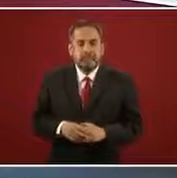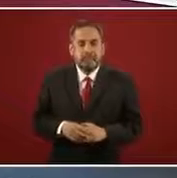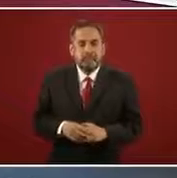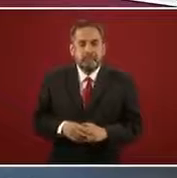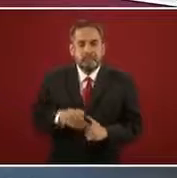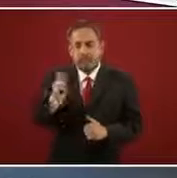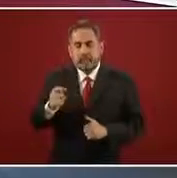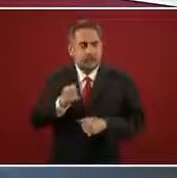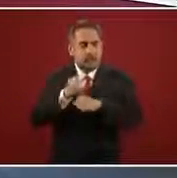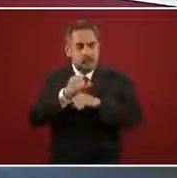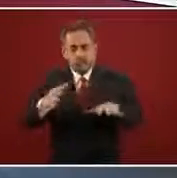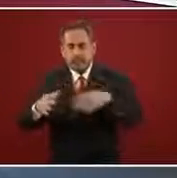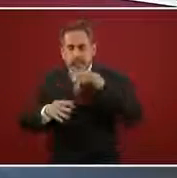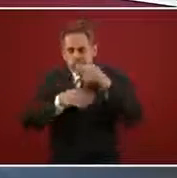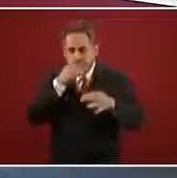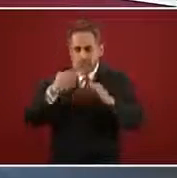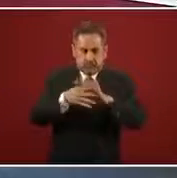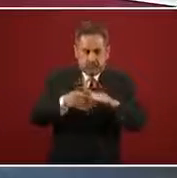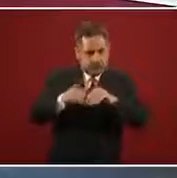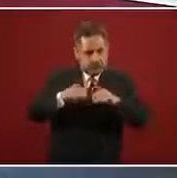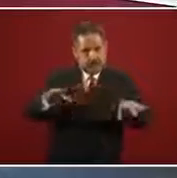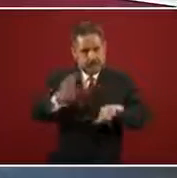que se informe, que se aclare.